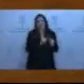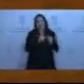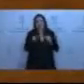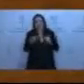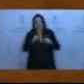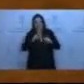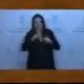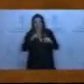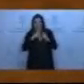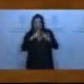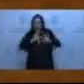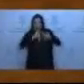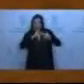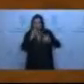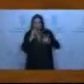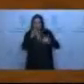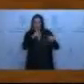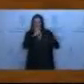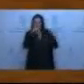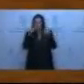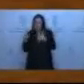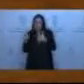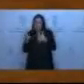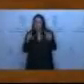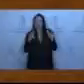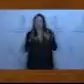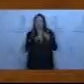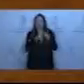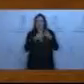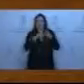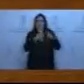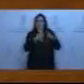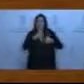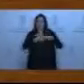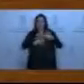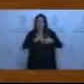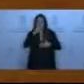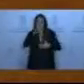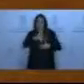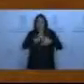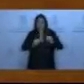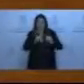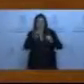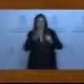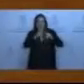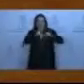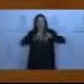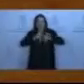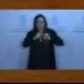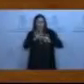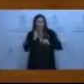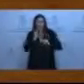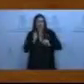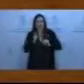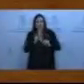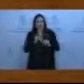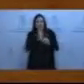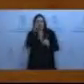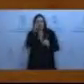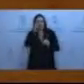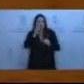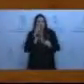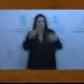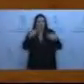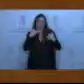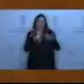Asturias. Aconseja recomendable que las sociedades mercantiles con procesos judiciales en marcha revisen de forma periódica su provisión para responsabilidades con el fin